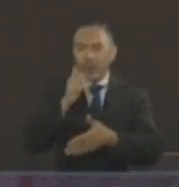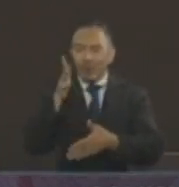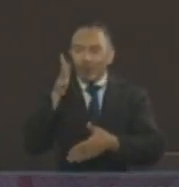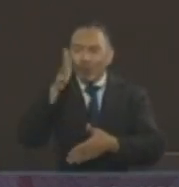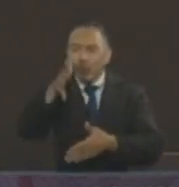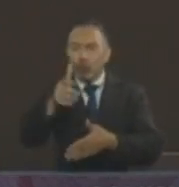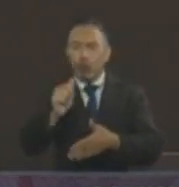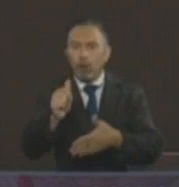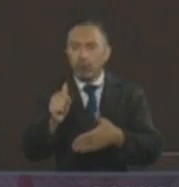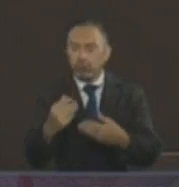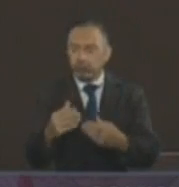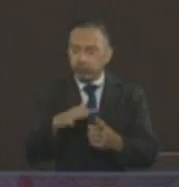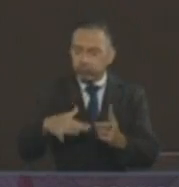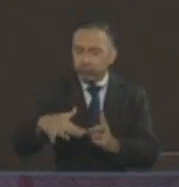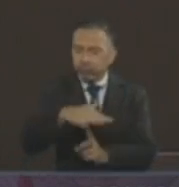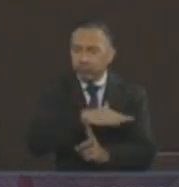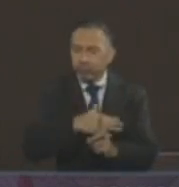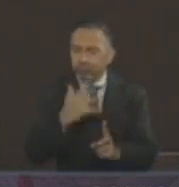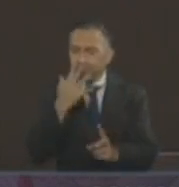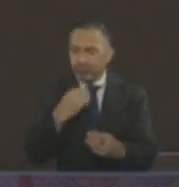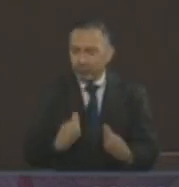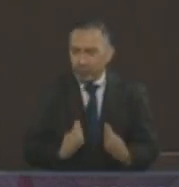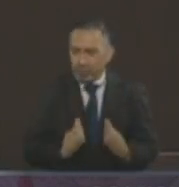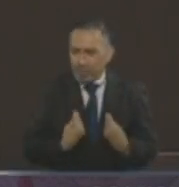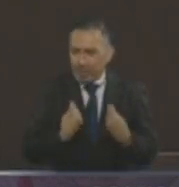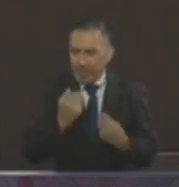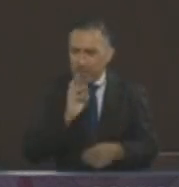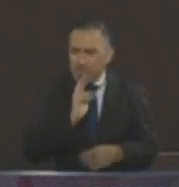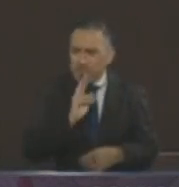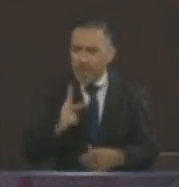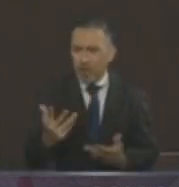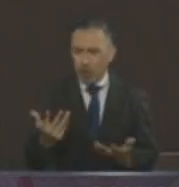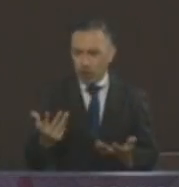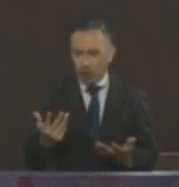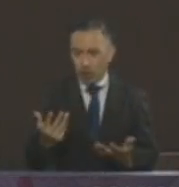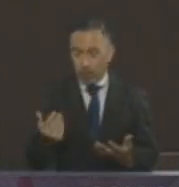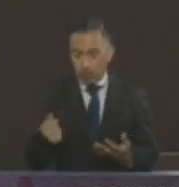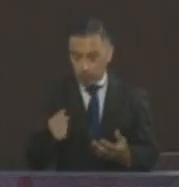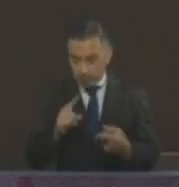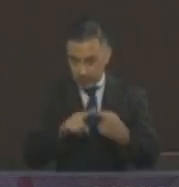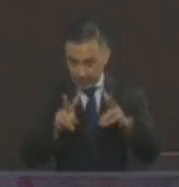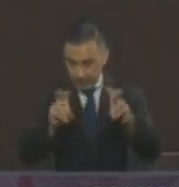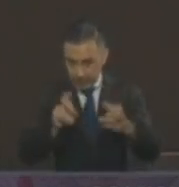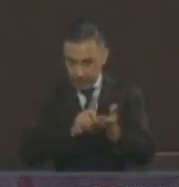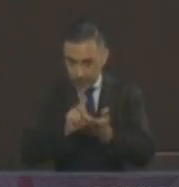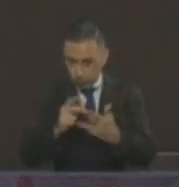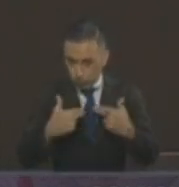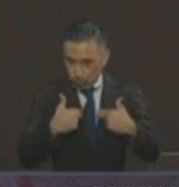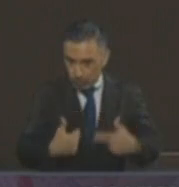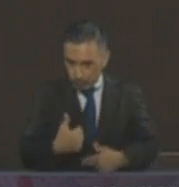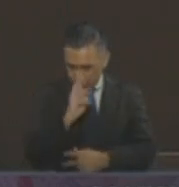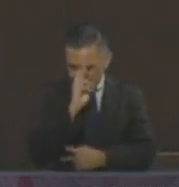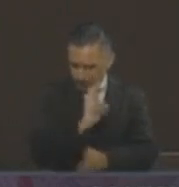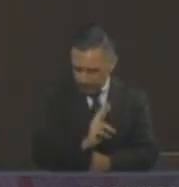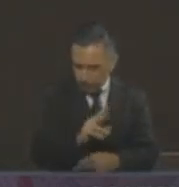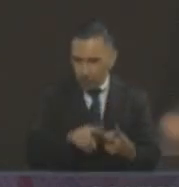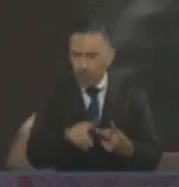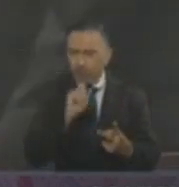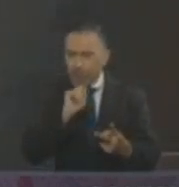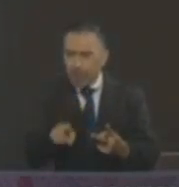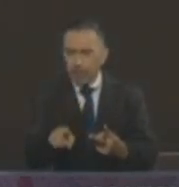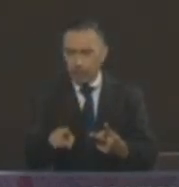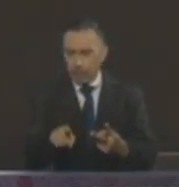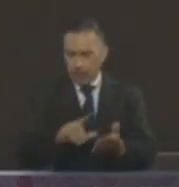vivir en donde no solo se respeten los derechos humanos sino donde prive el estado de